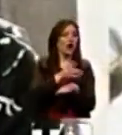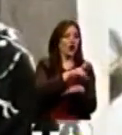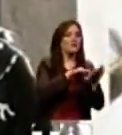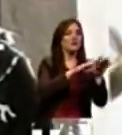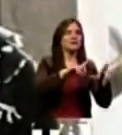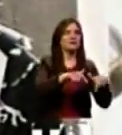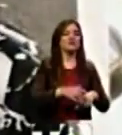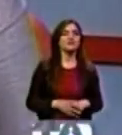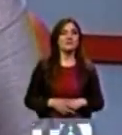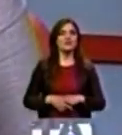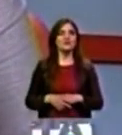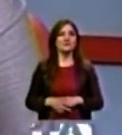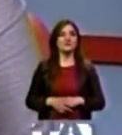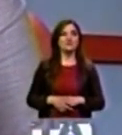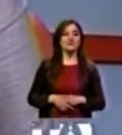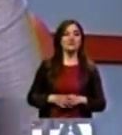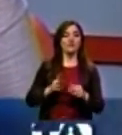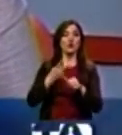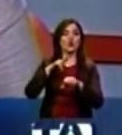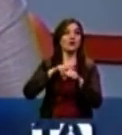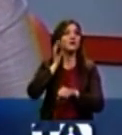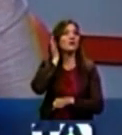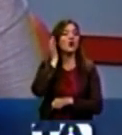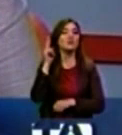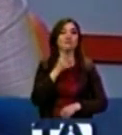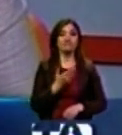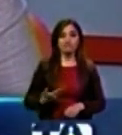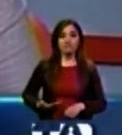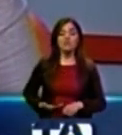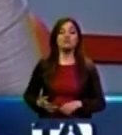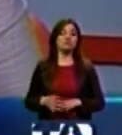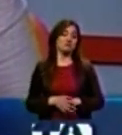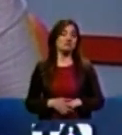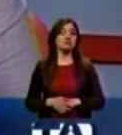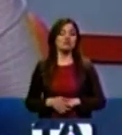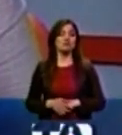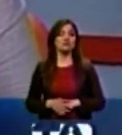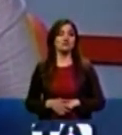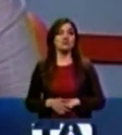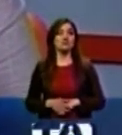mujer es un gran avance. Por segunda vez, una mujer va a poder estar en